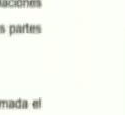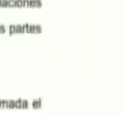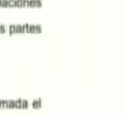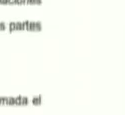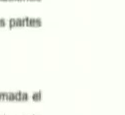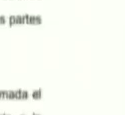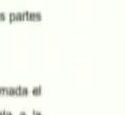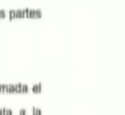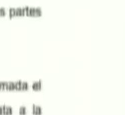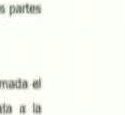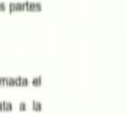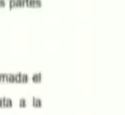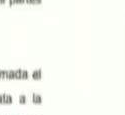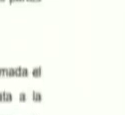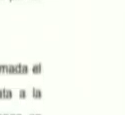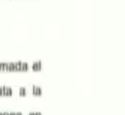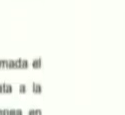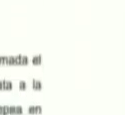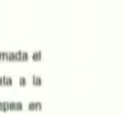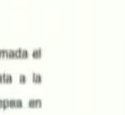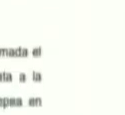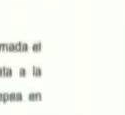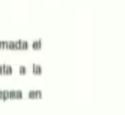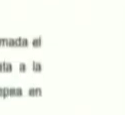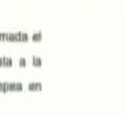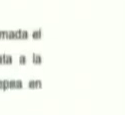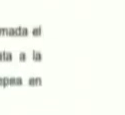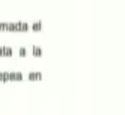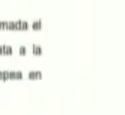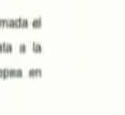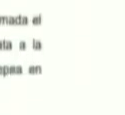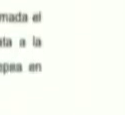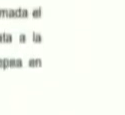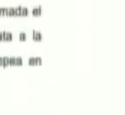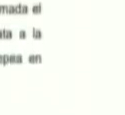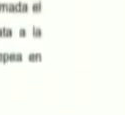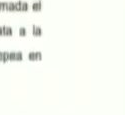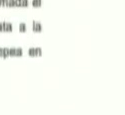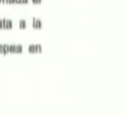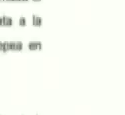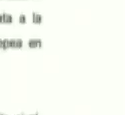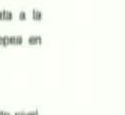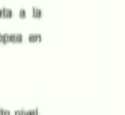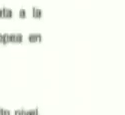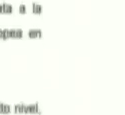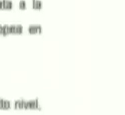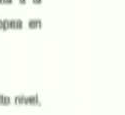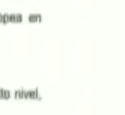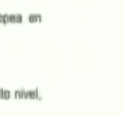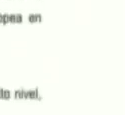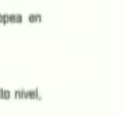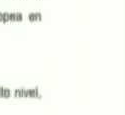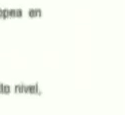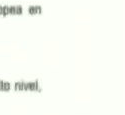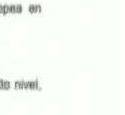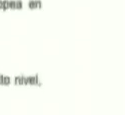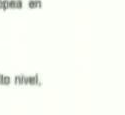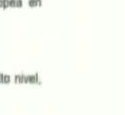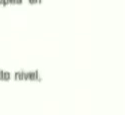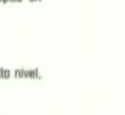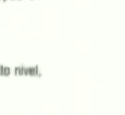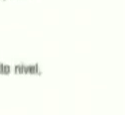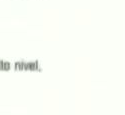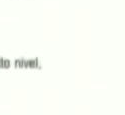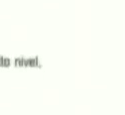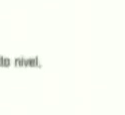el gobierno bolivariano de Venezuela decidió dejar sin efecto la decisión tomada el pasado 29 de junio del año 2020,